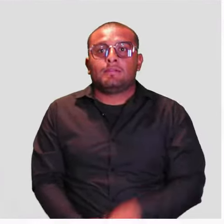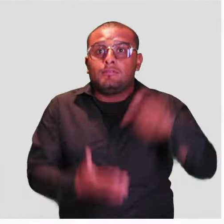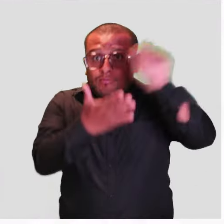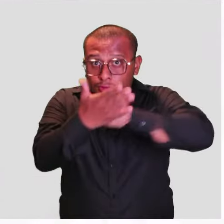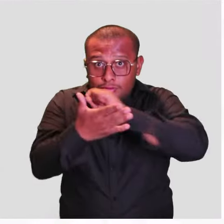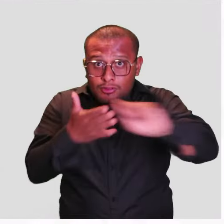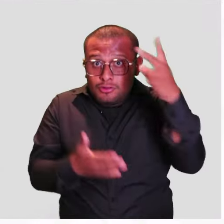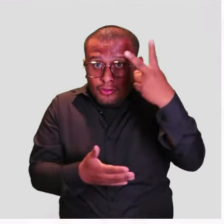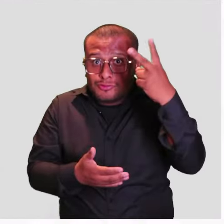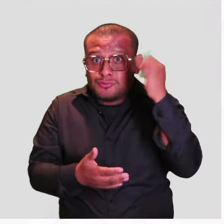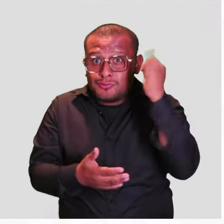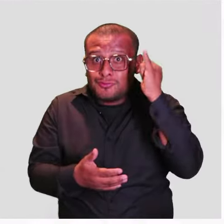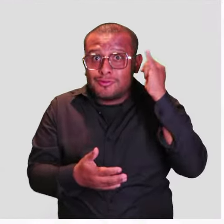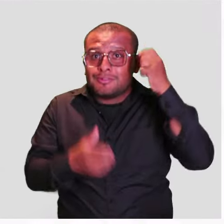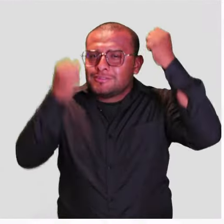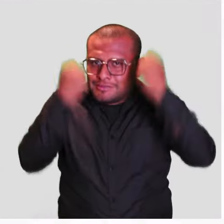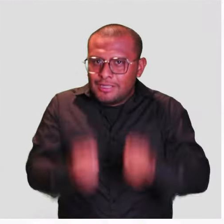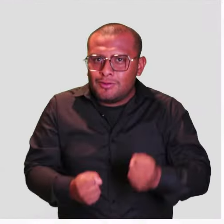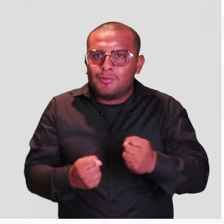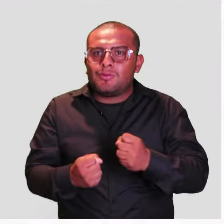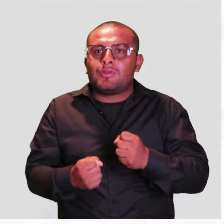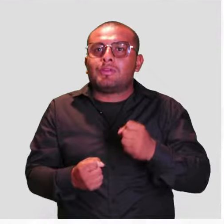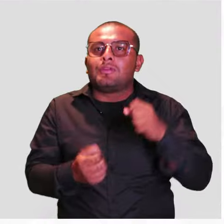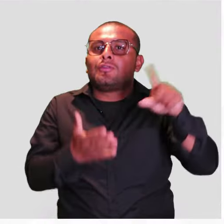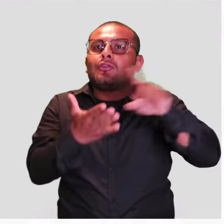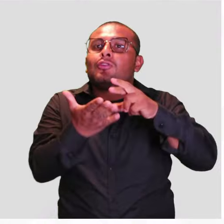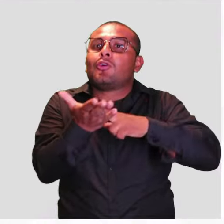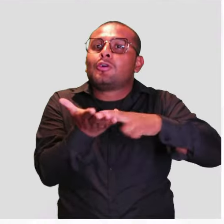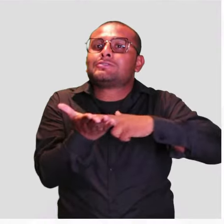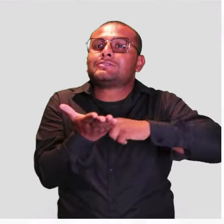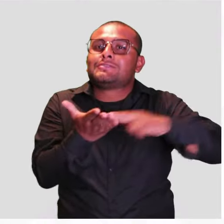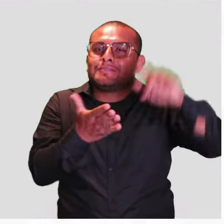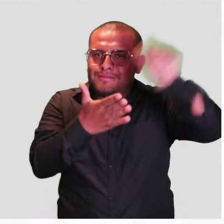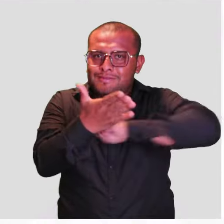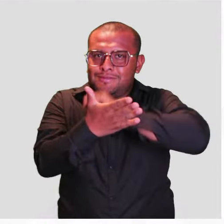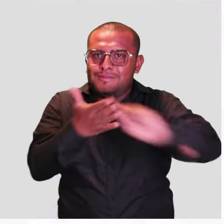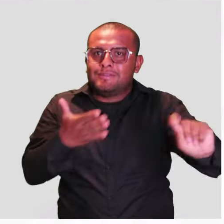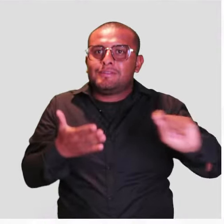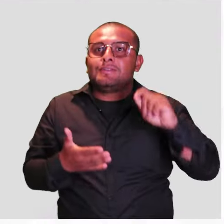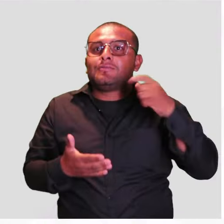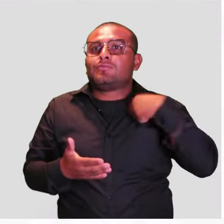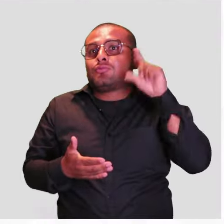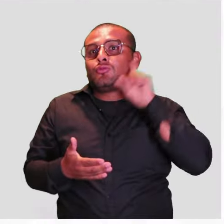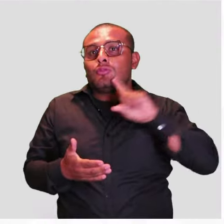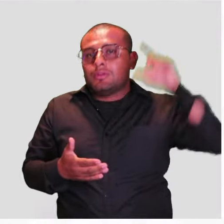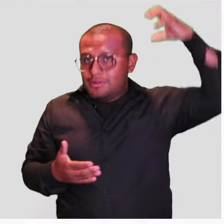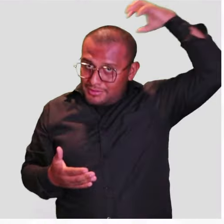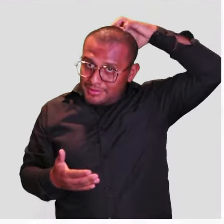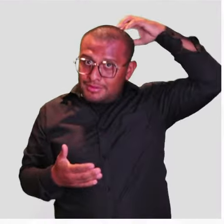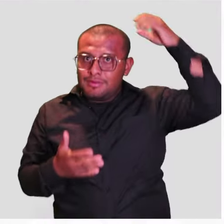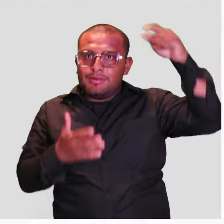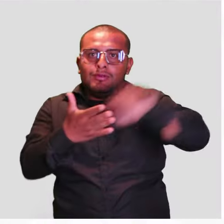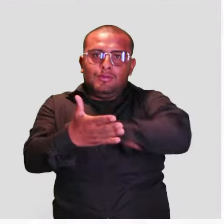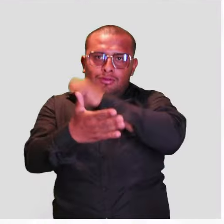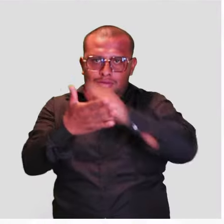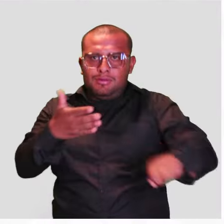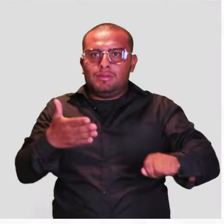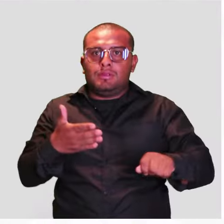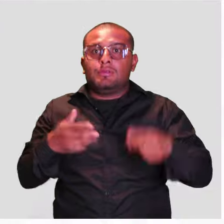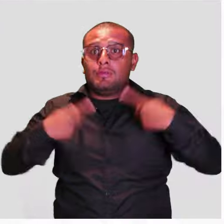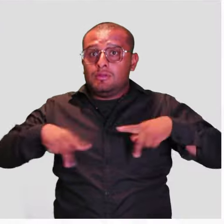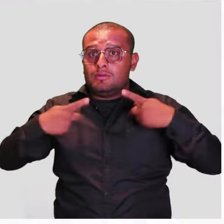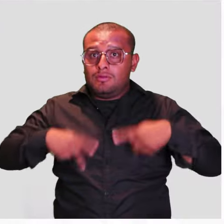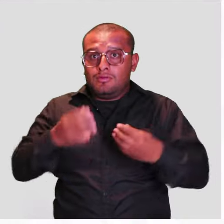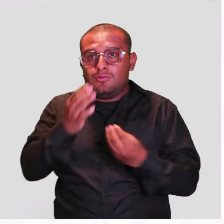por Querétaro Seguro, vota por el Rosa, vota por Doña Josefa, vota por la gente nueva,